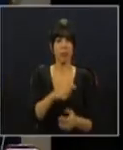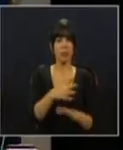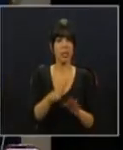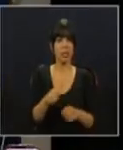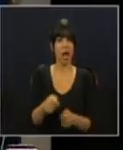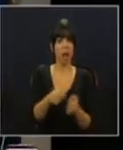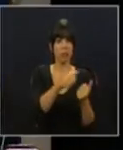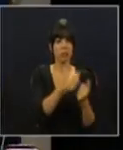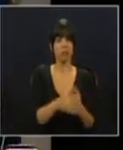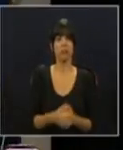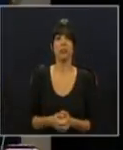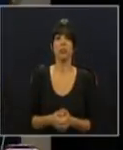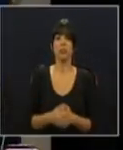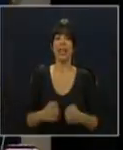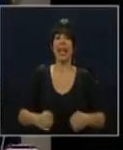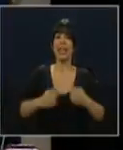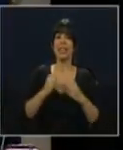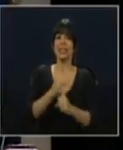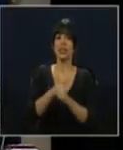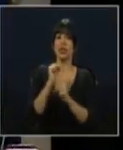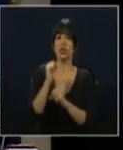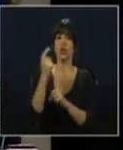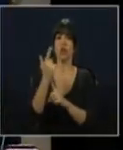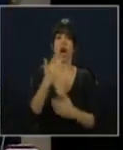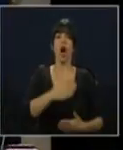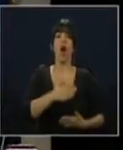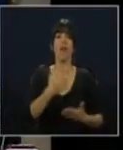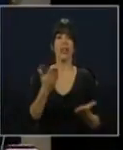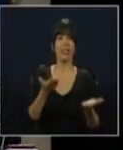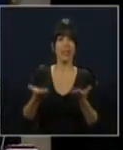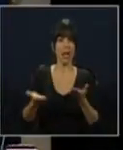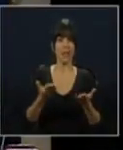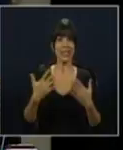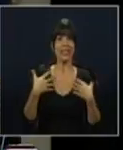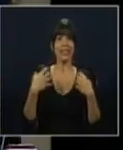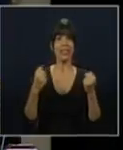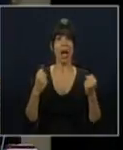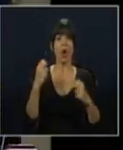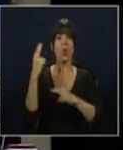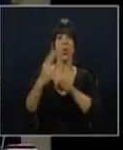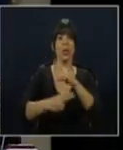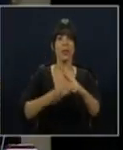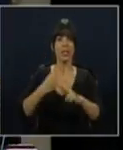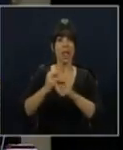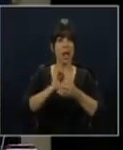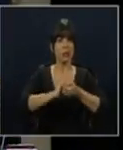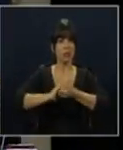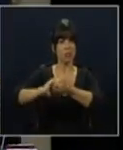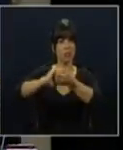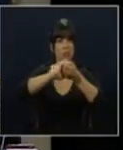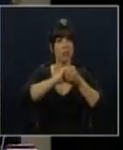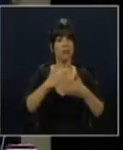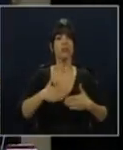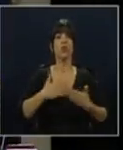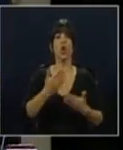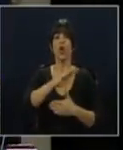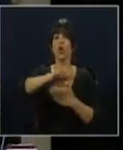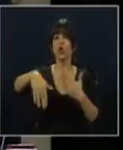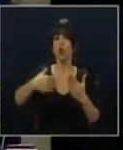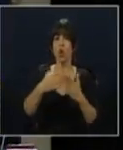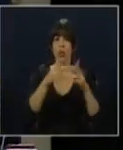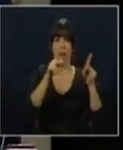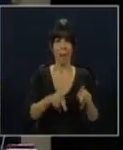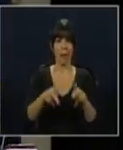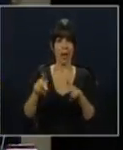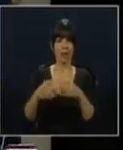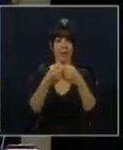permanente, la existencia de un seguro social que ofrece servicios de salud universales y solidarios a todos los habitantes y